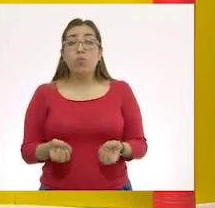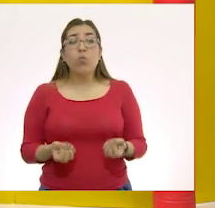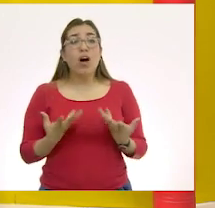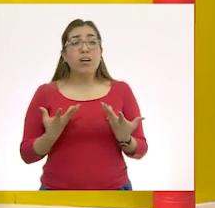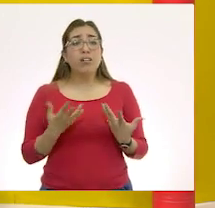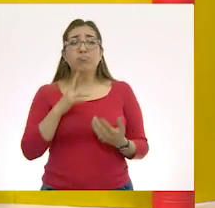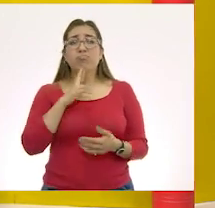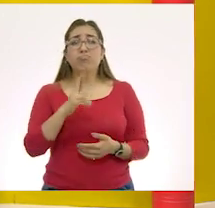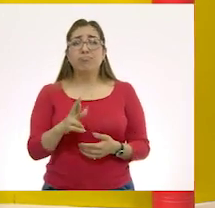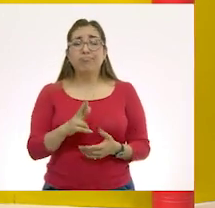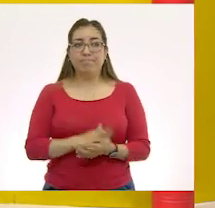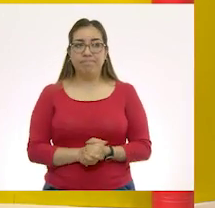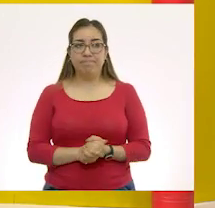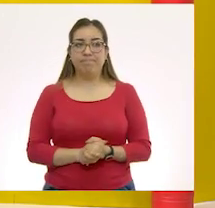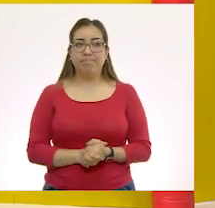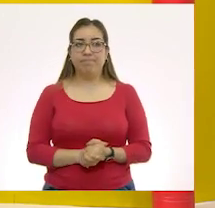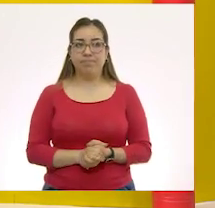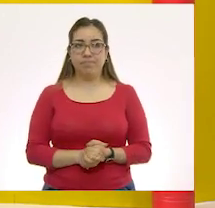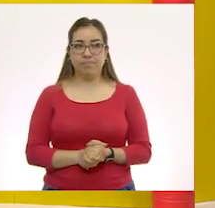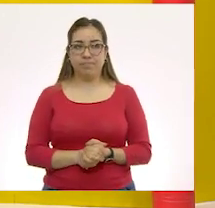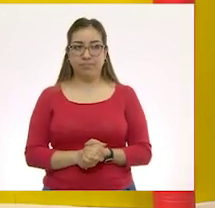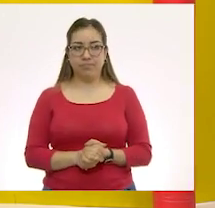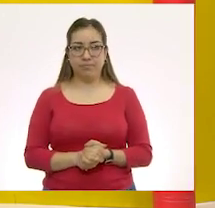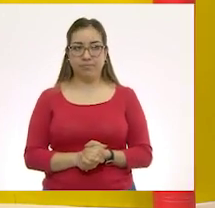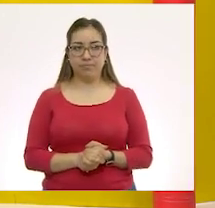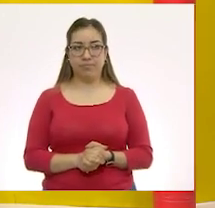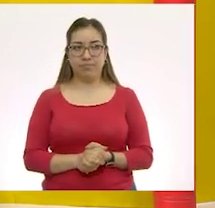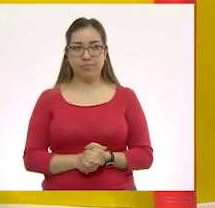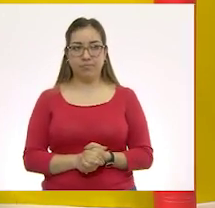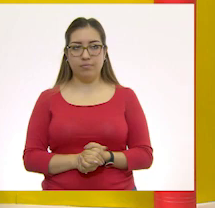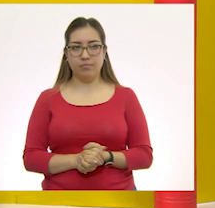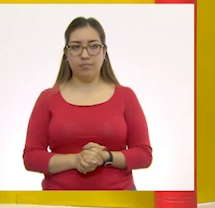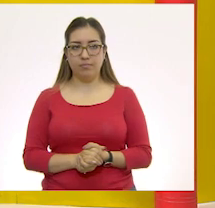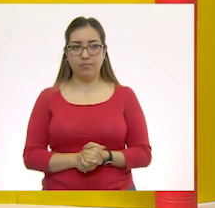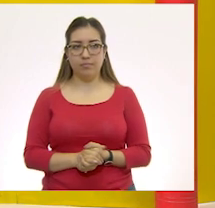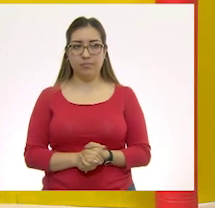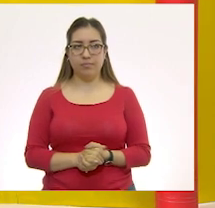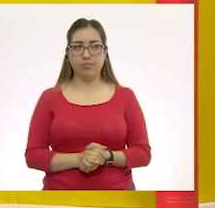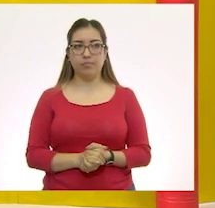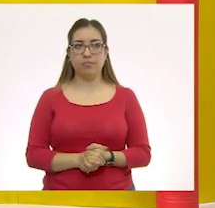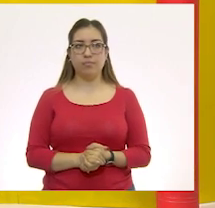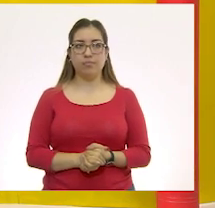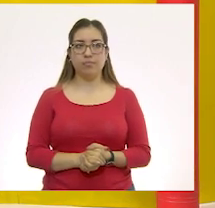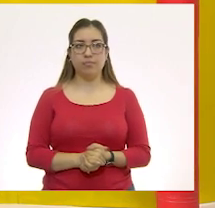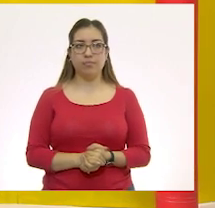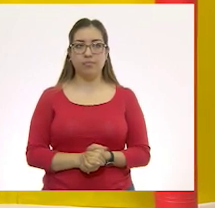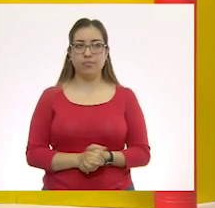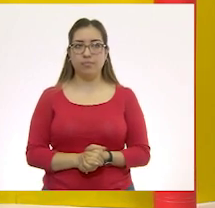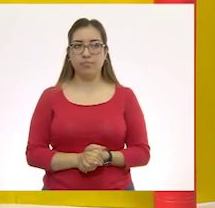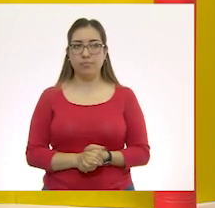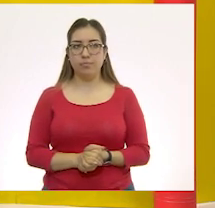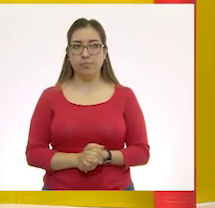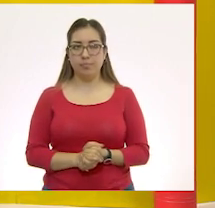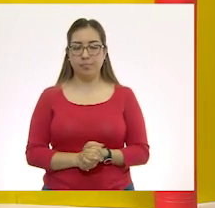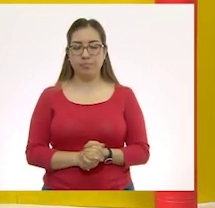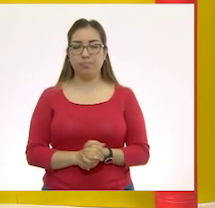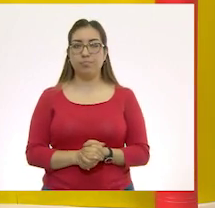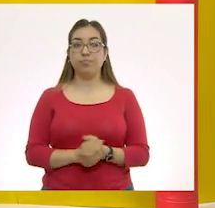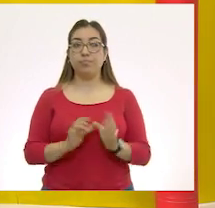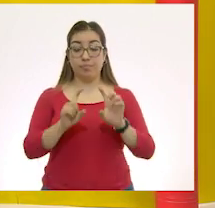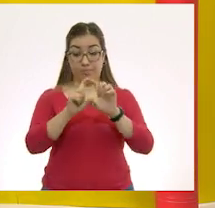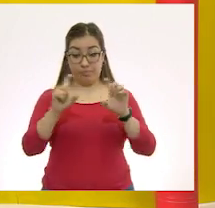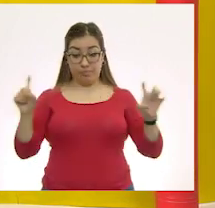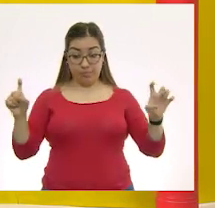5 hagamos la suma esto lo voy a convertir en una decena y vuelvo a poner